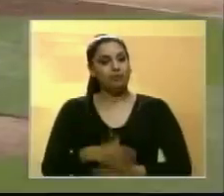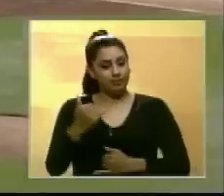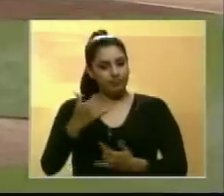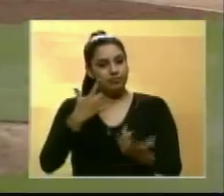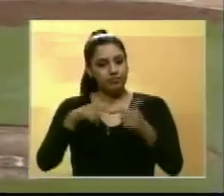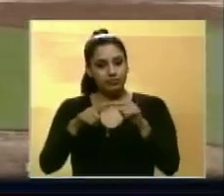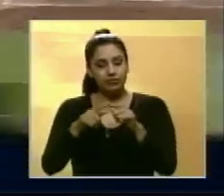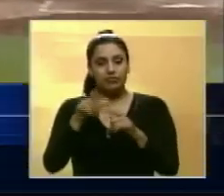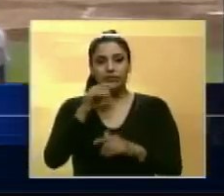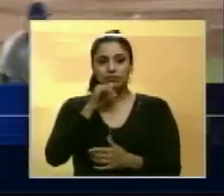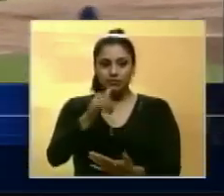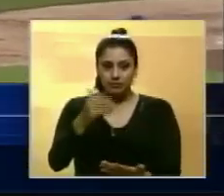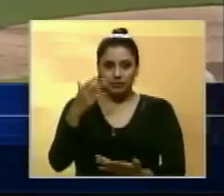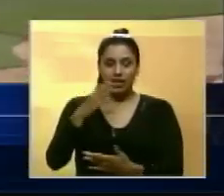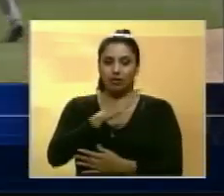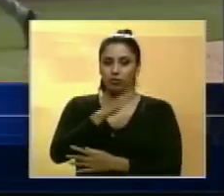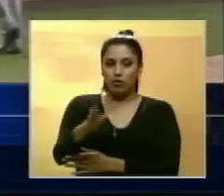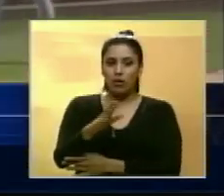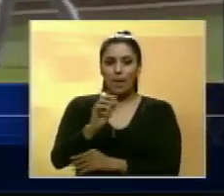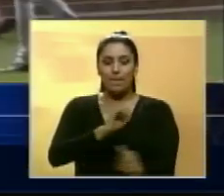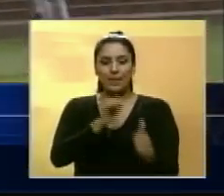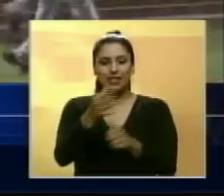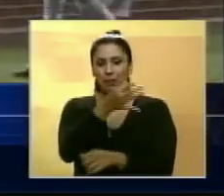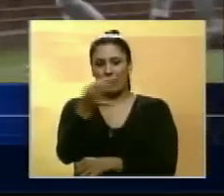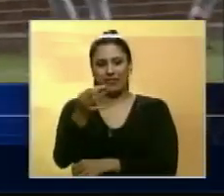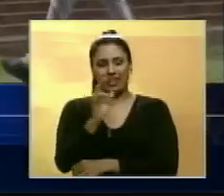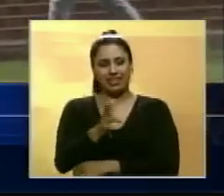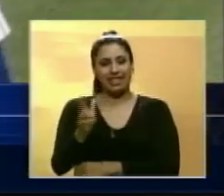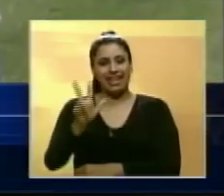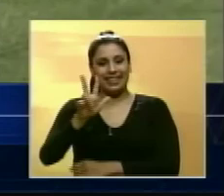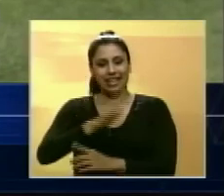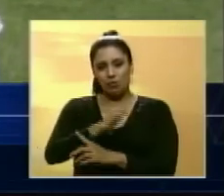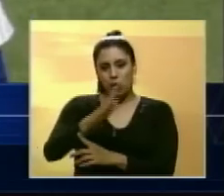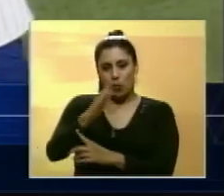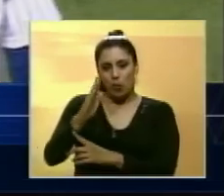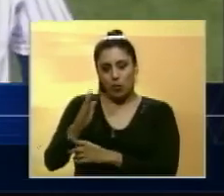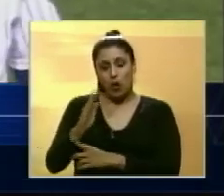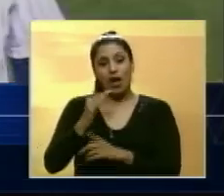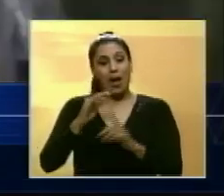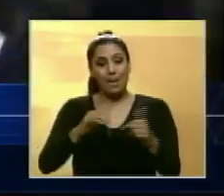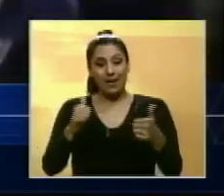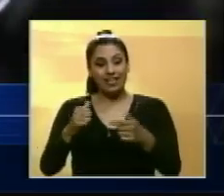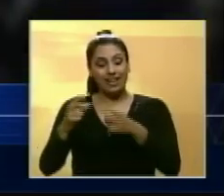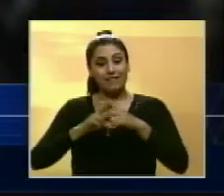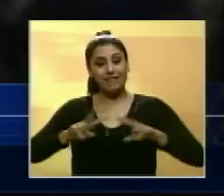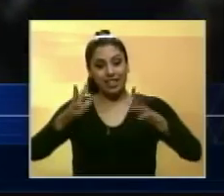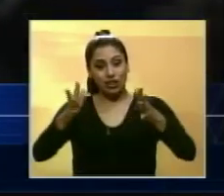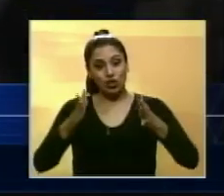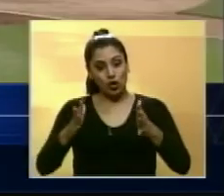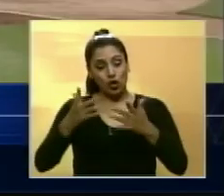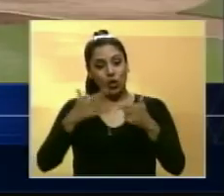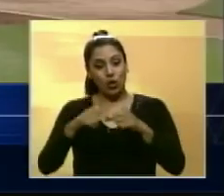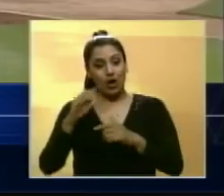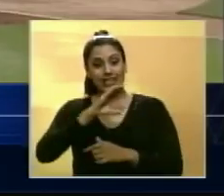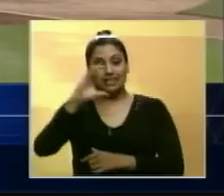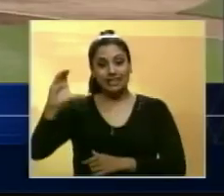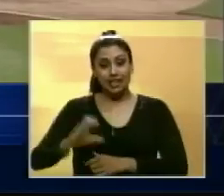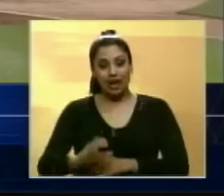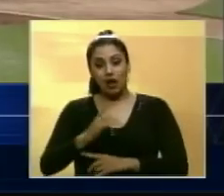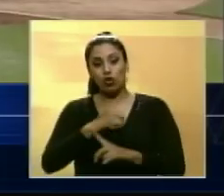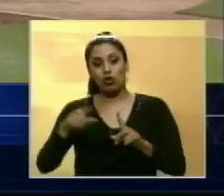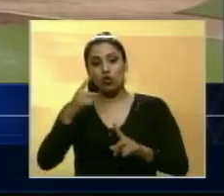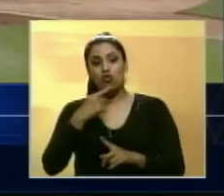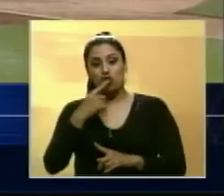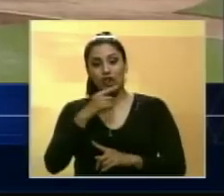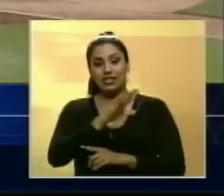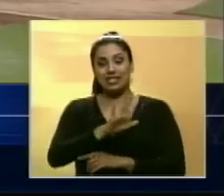al mítico estadio Wrigley Field, donde Rondón lanzó un inning perfecto al ponchar los 3 rivales que enfrentó para darle la victoria a los Cachorros de Chicago ante los Rojos de